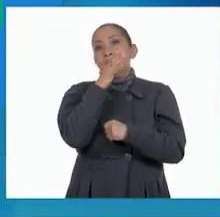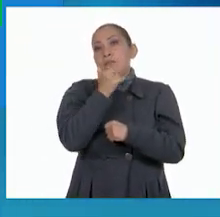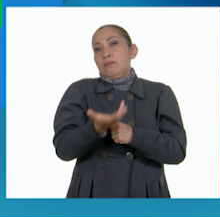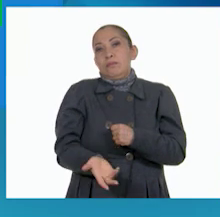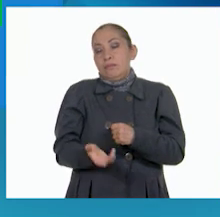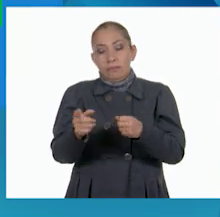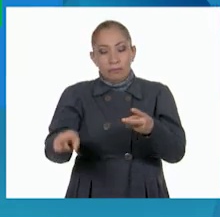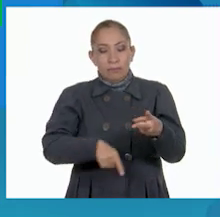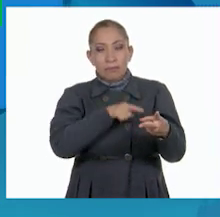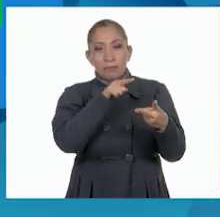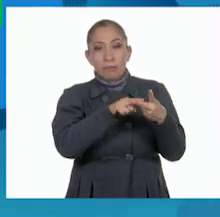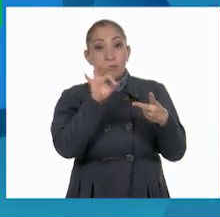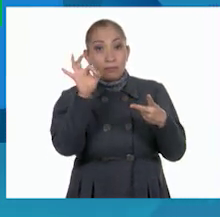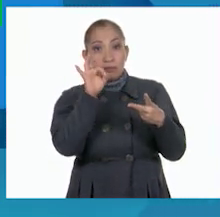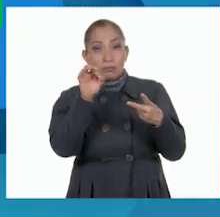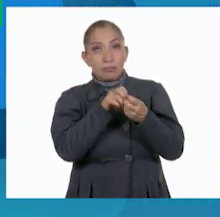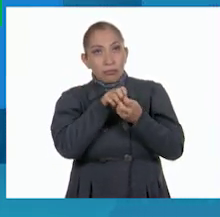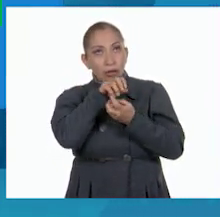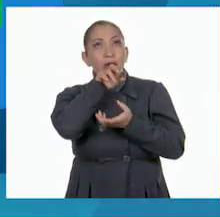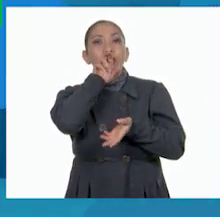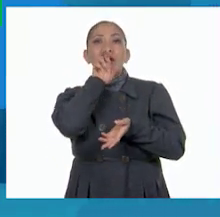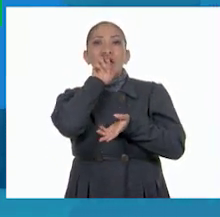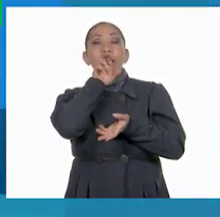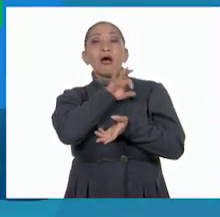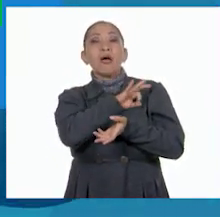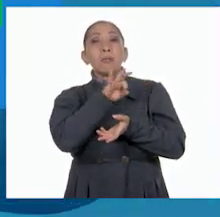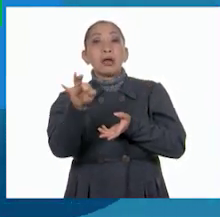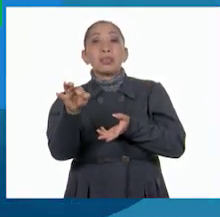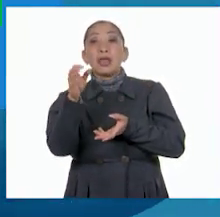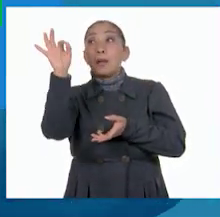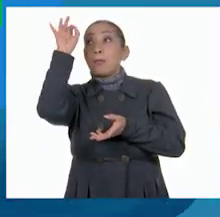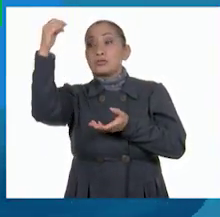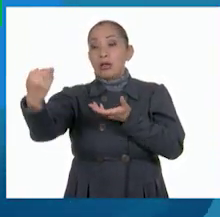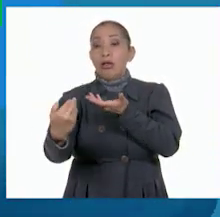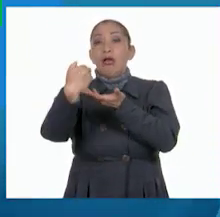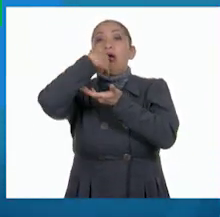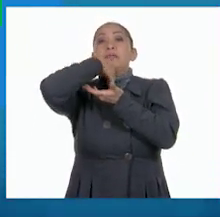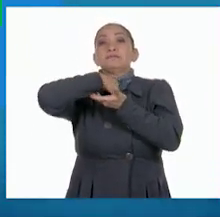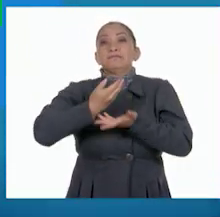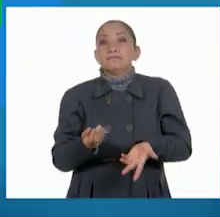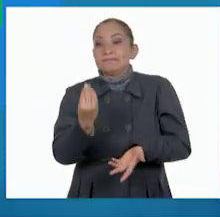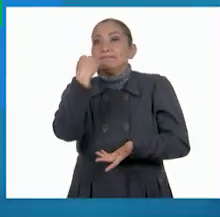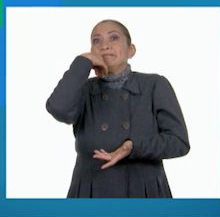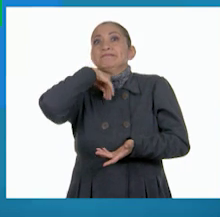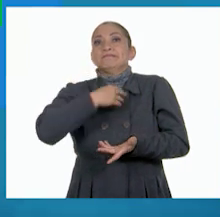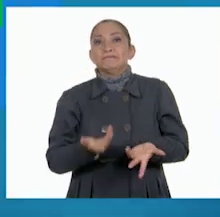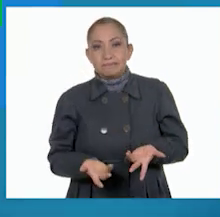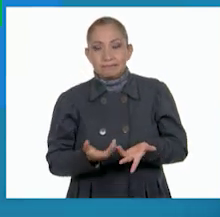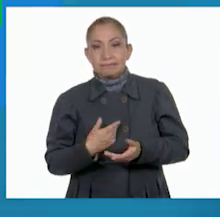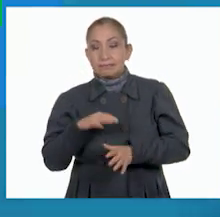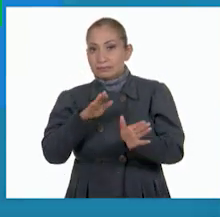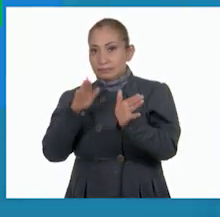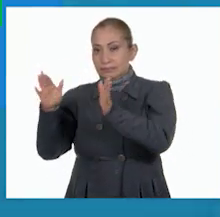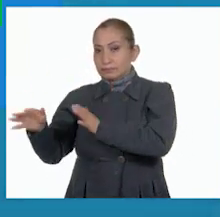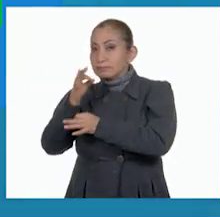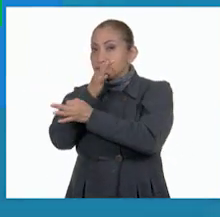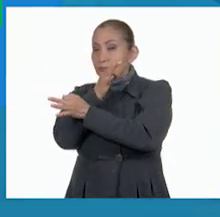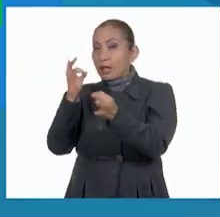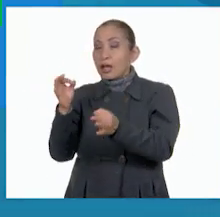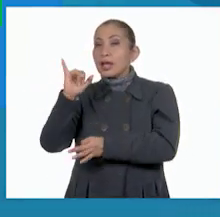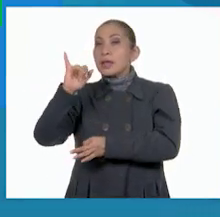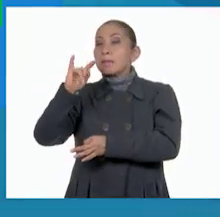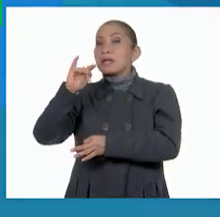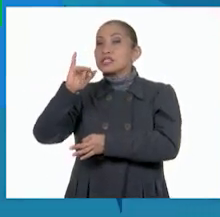otra opción es, si abrimos la boca, pueden que entren las moscas. En mensaje implícito